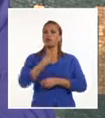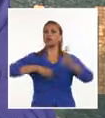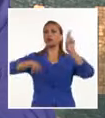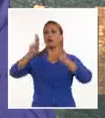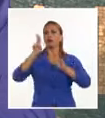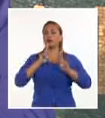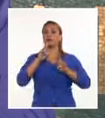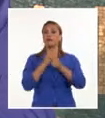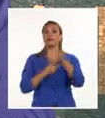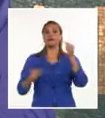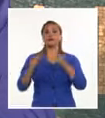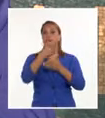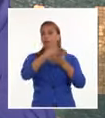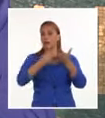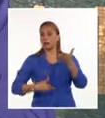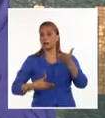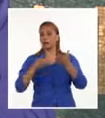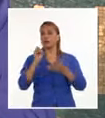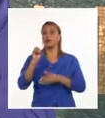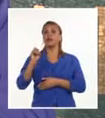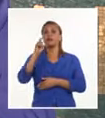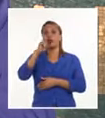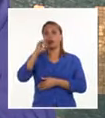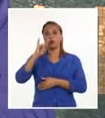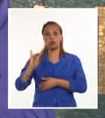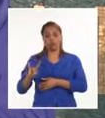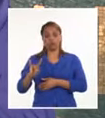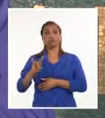Carta de las Naciones Unidas.